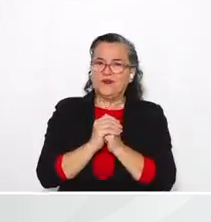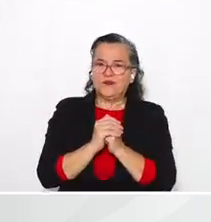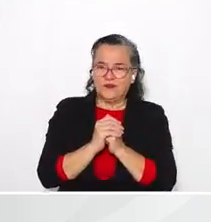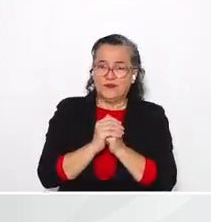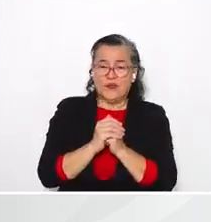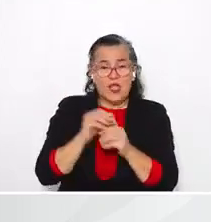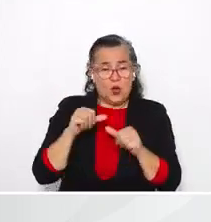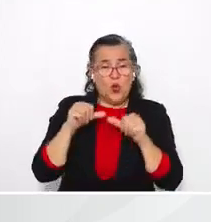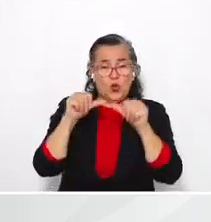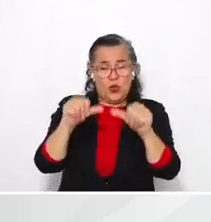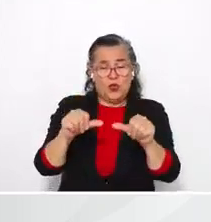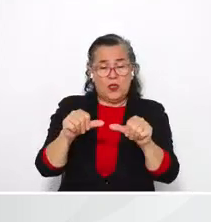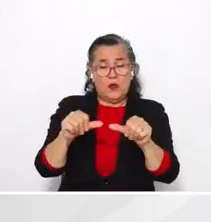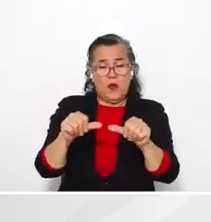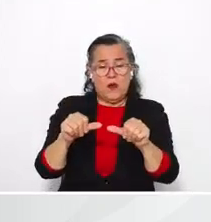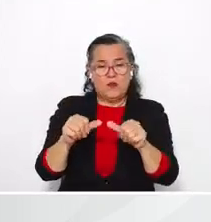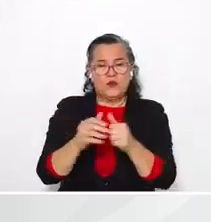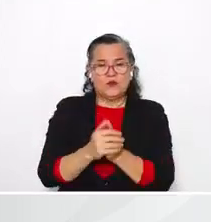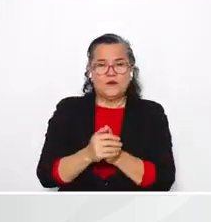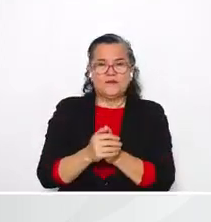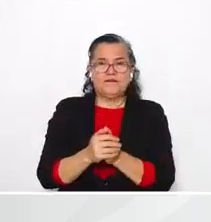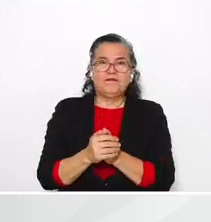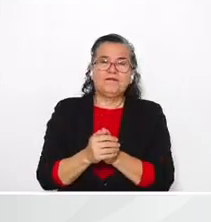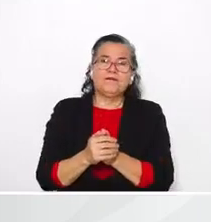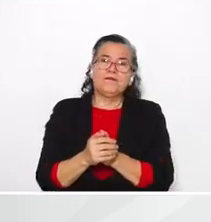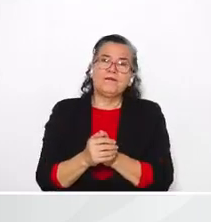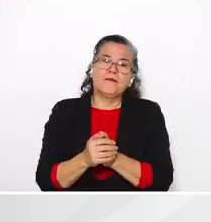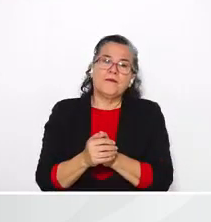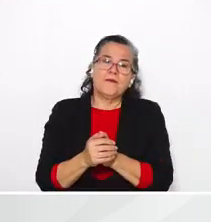y seguimos con ellos. Es más,